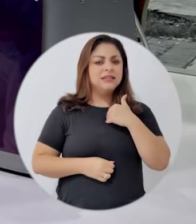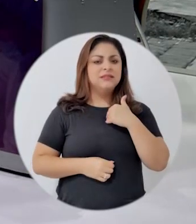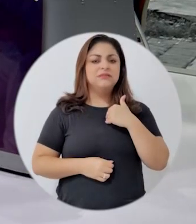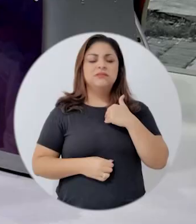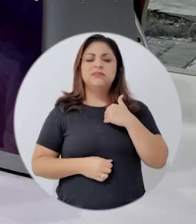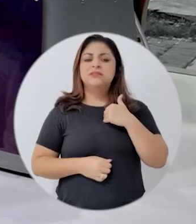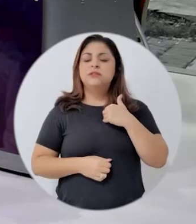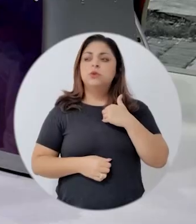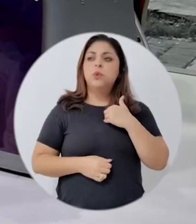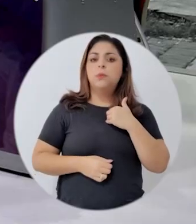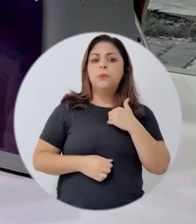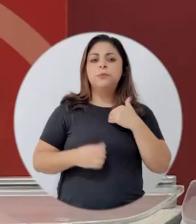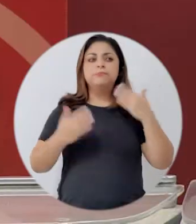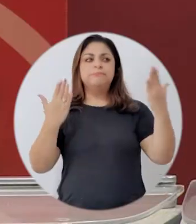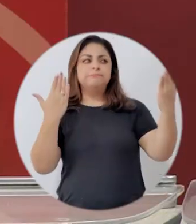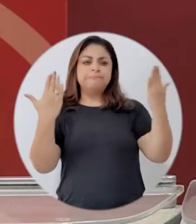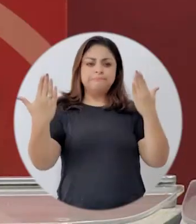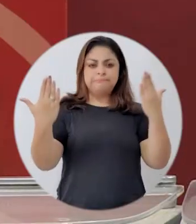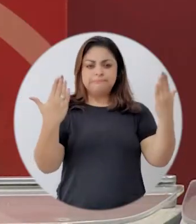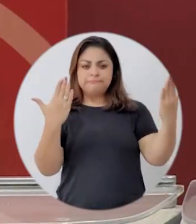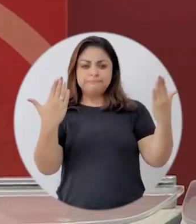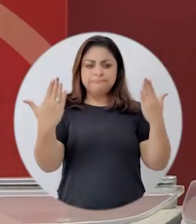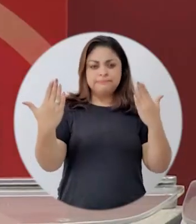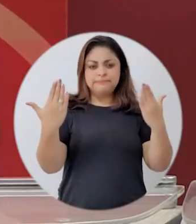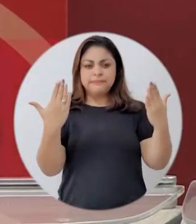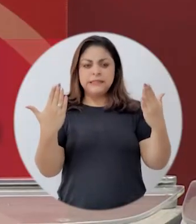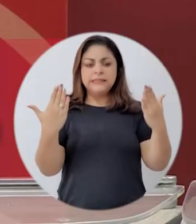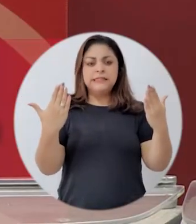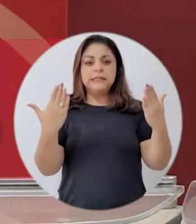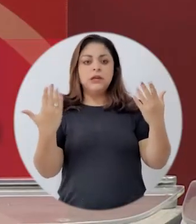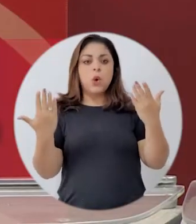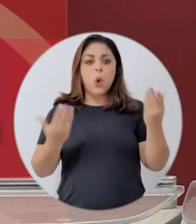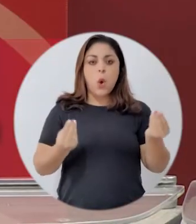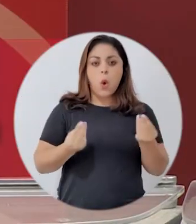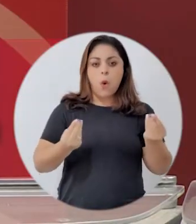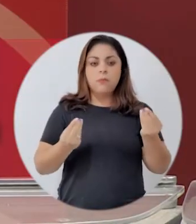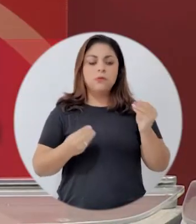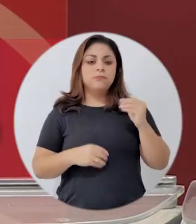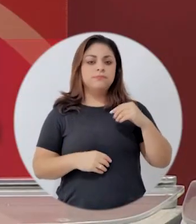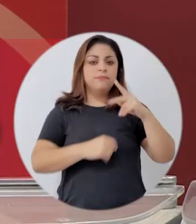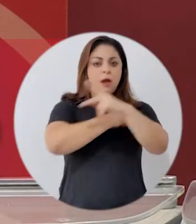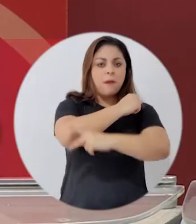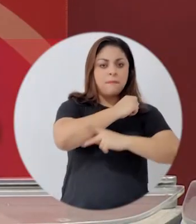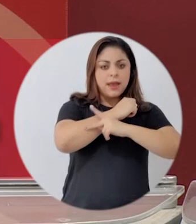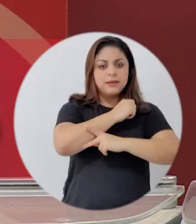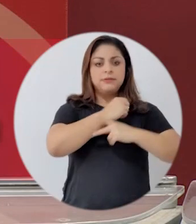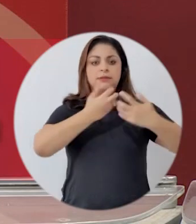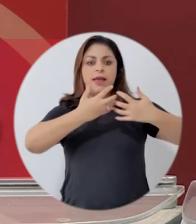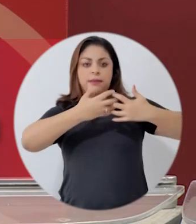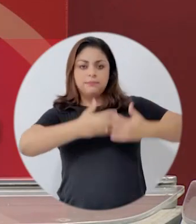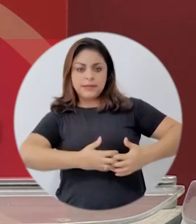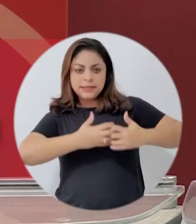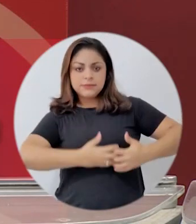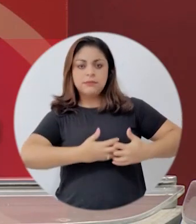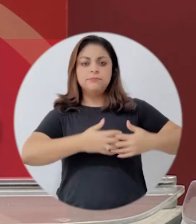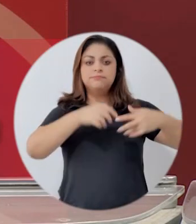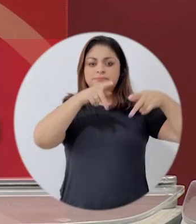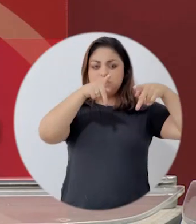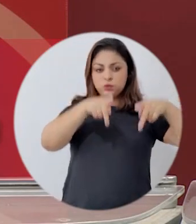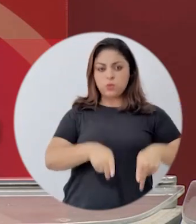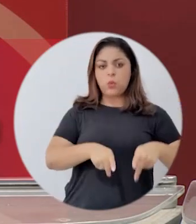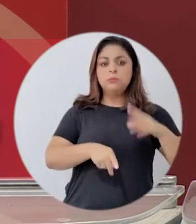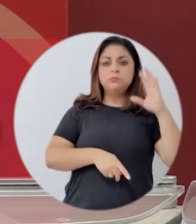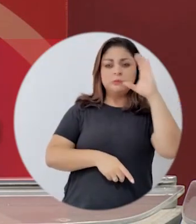la carboneutralidad y esas metas, país, empresa, como persona, como operación, que es el